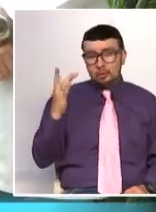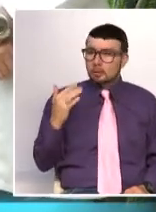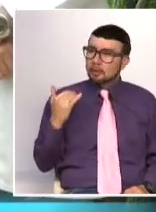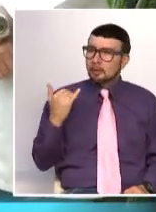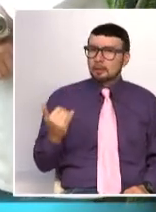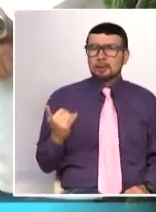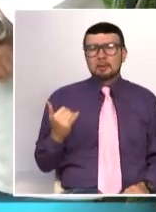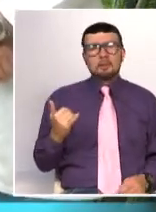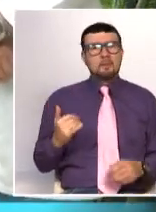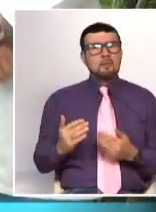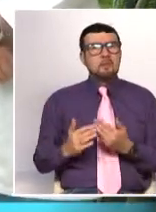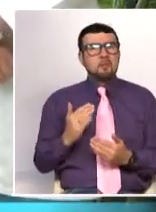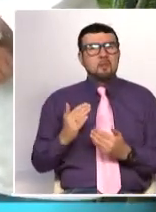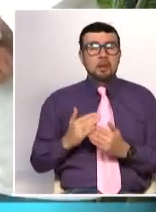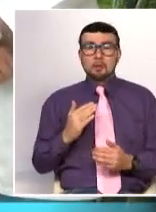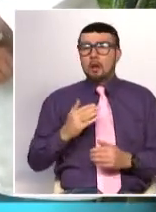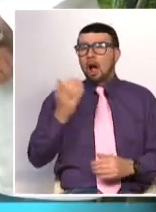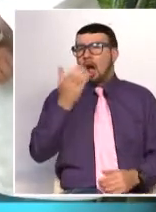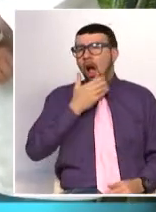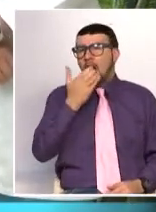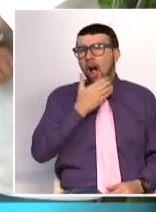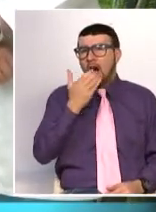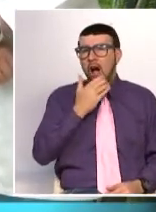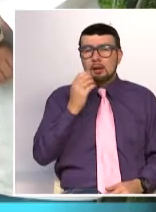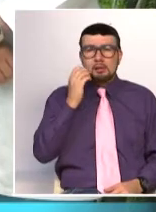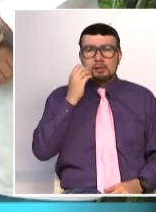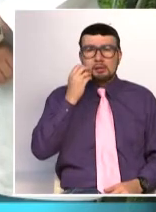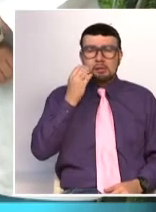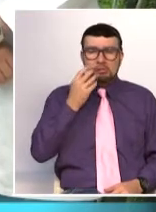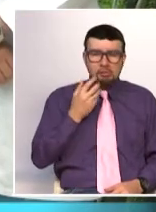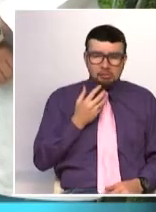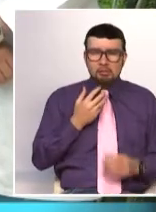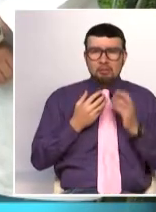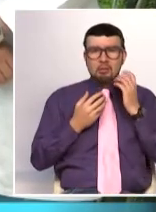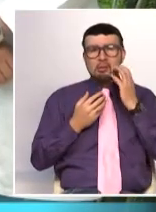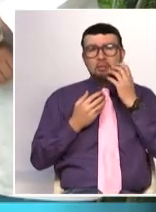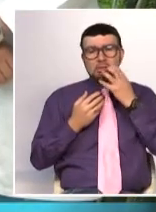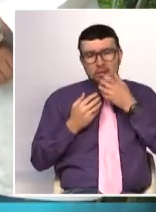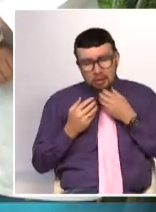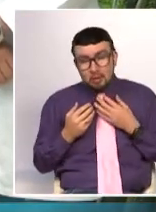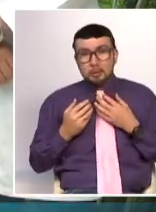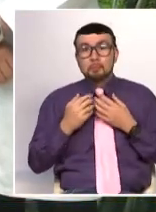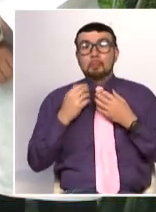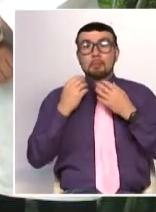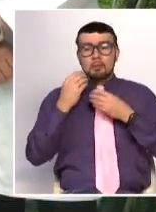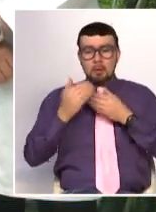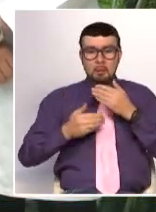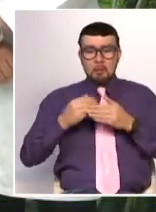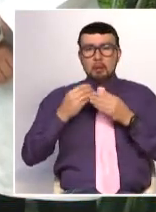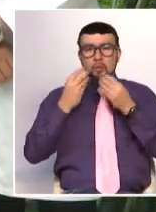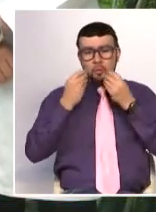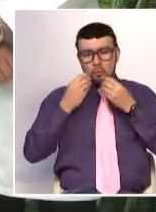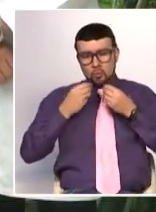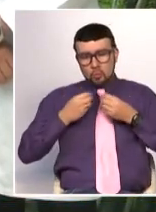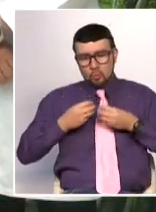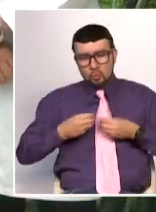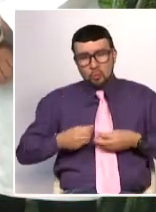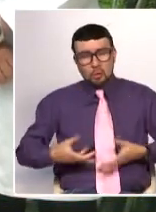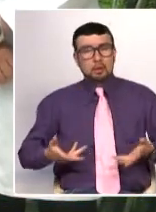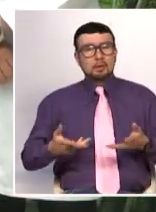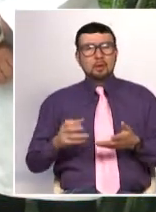con las temperaturas de los alimentos con los diferentes peajes en la boca con la